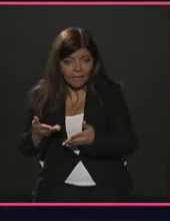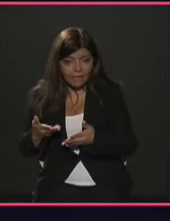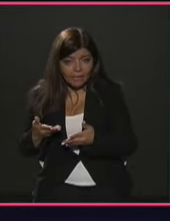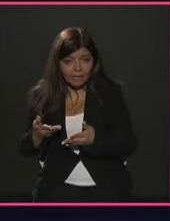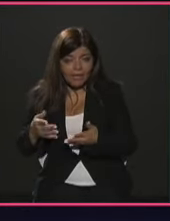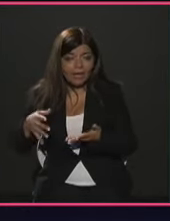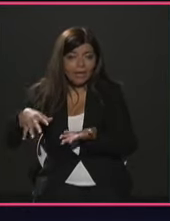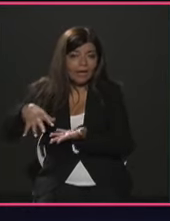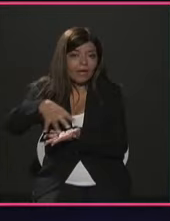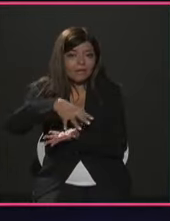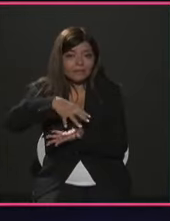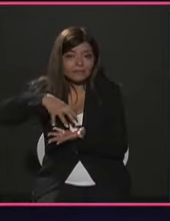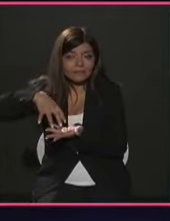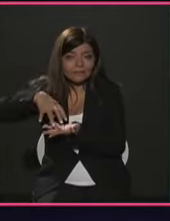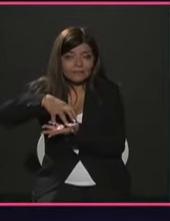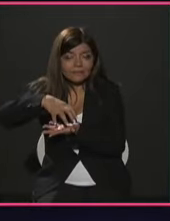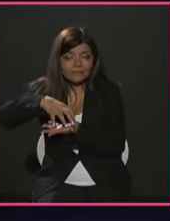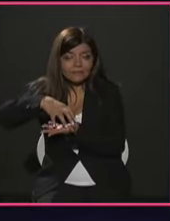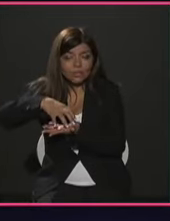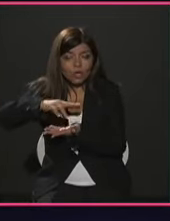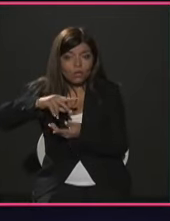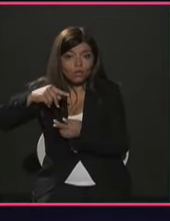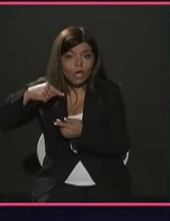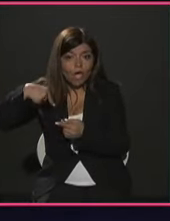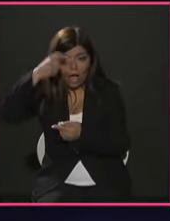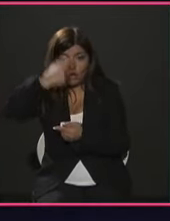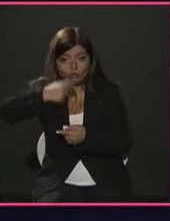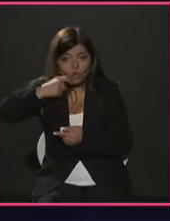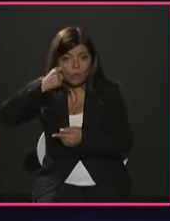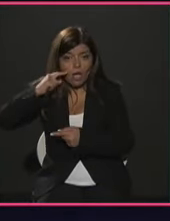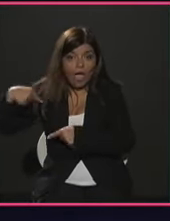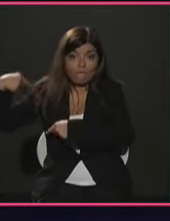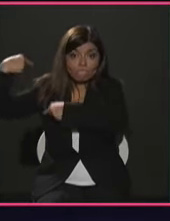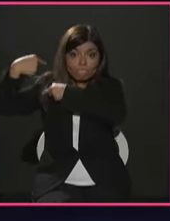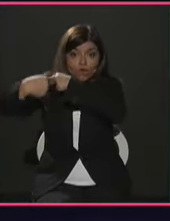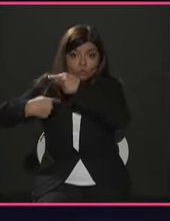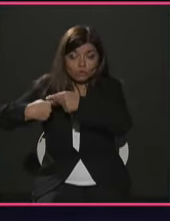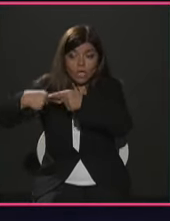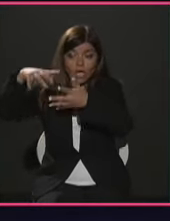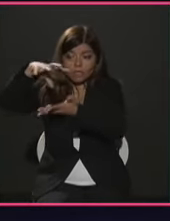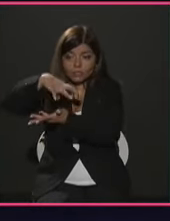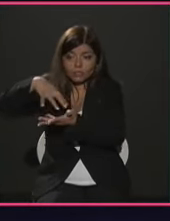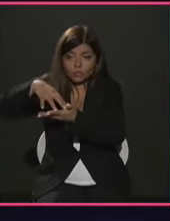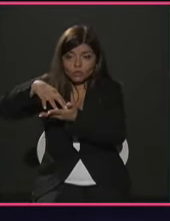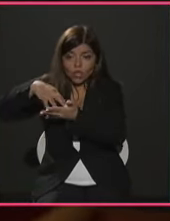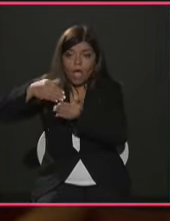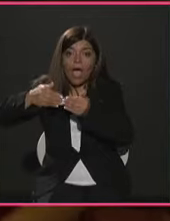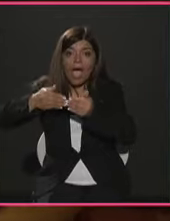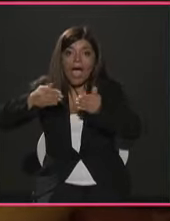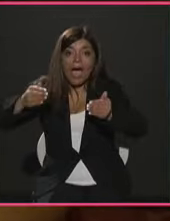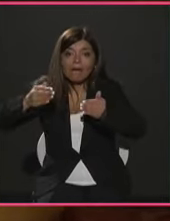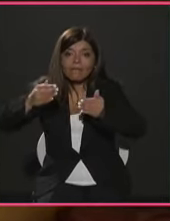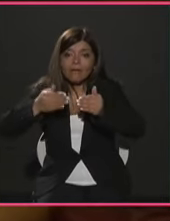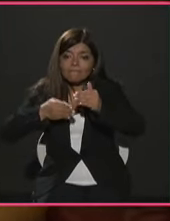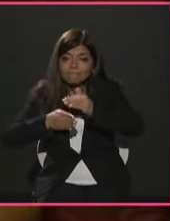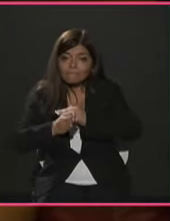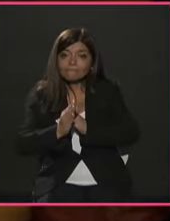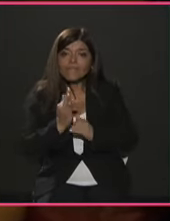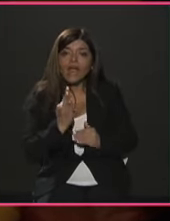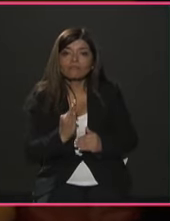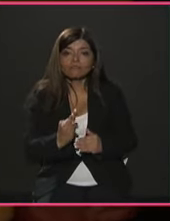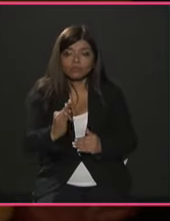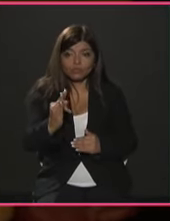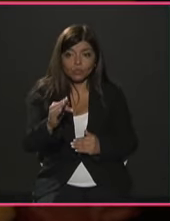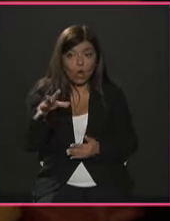extraordinaria este extraordinario salto en la evolución y son el trampolín Por cierto para el futuro o un portal para el futuro pero